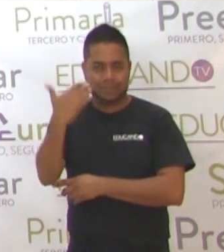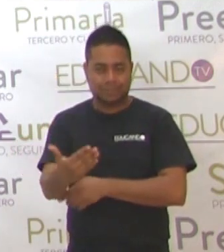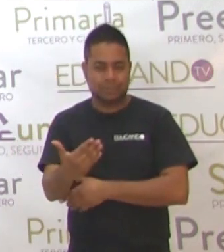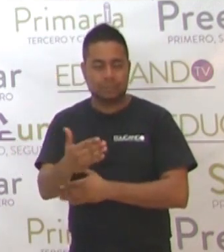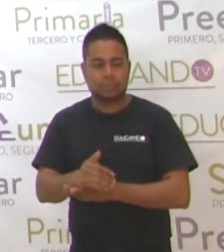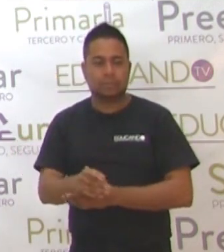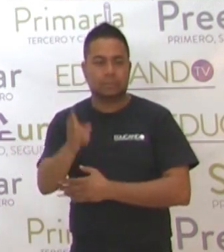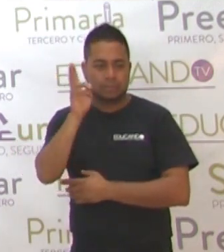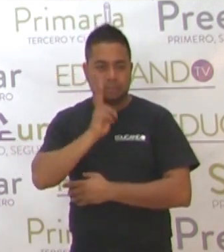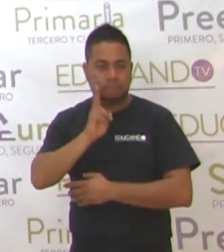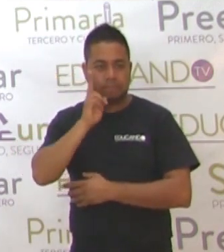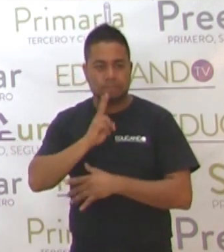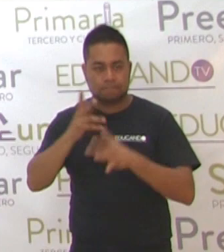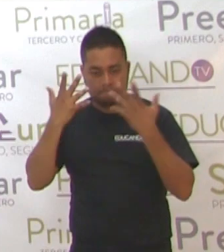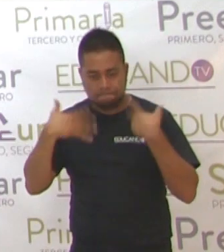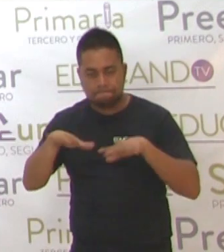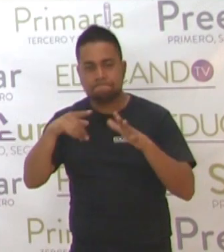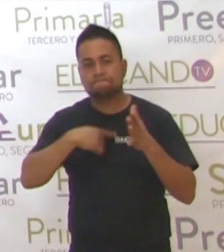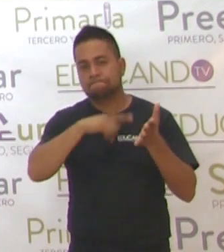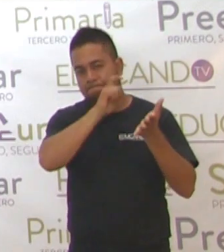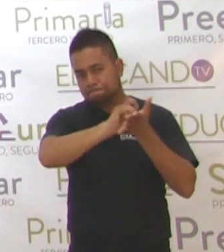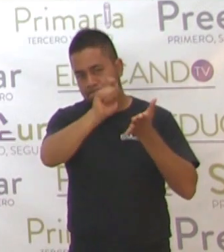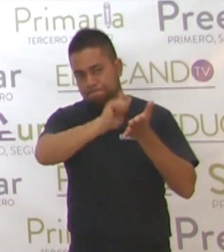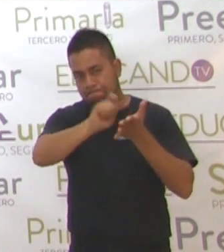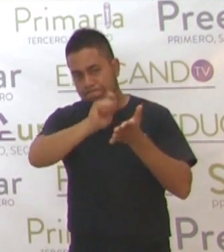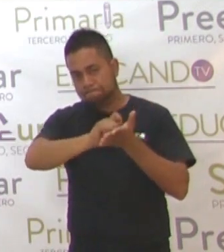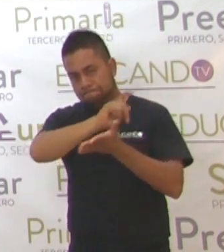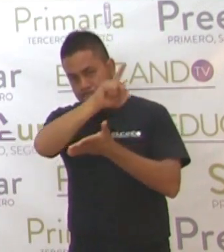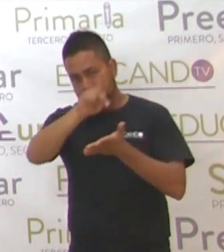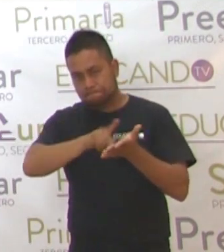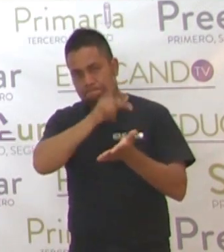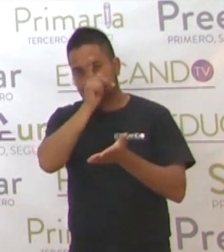a ver vamos a notar otra vez